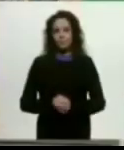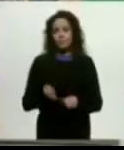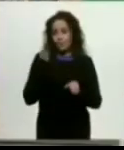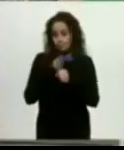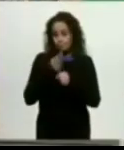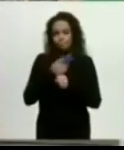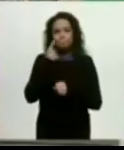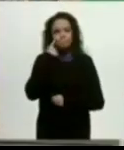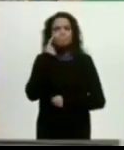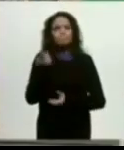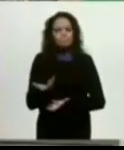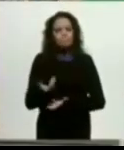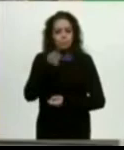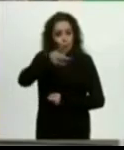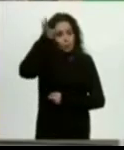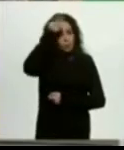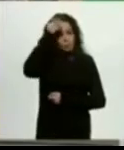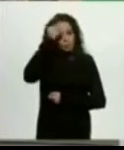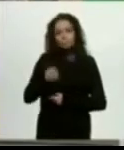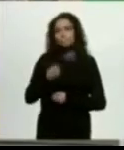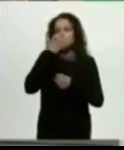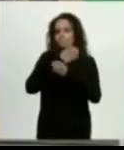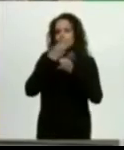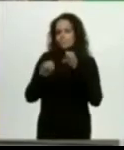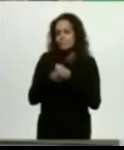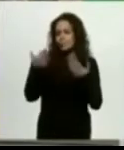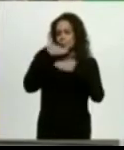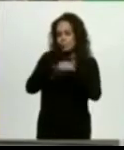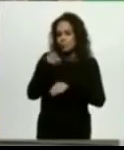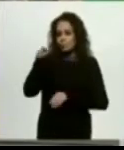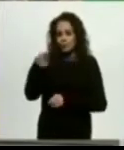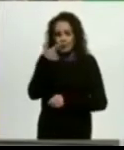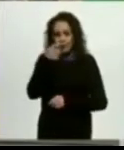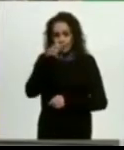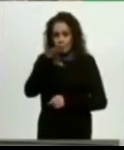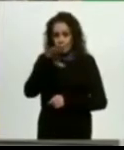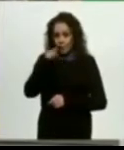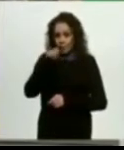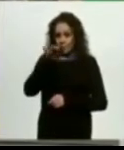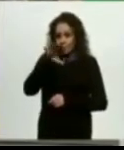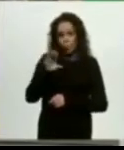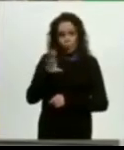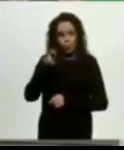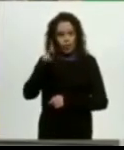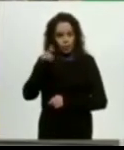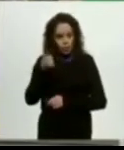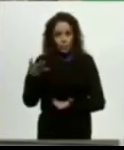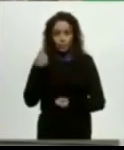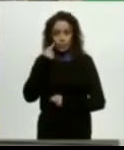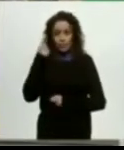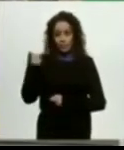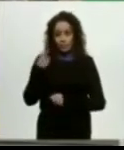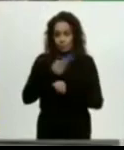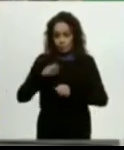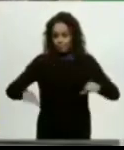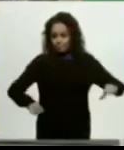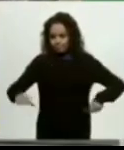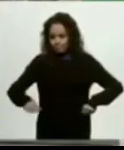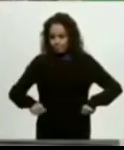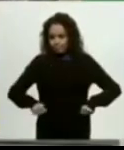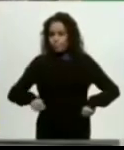Ahora vamos a ver qué tanto aprendiste sobre los cuerpos geométricos. Pues en el siguiente ejercicio verás si eres